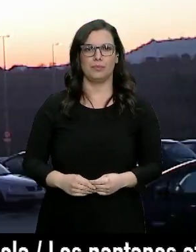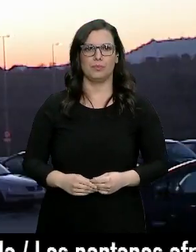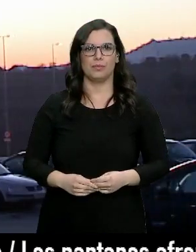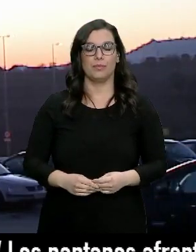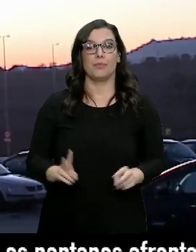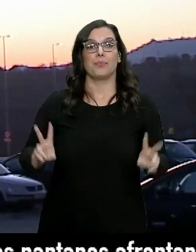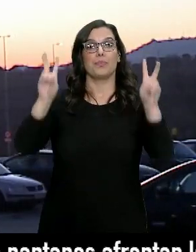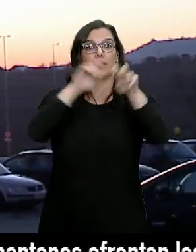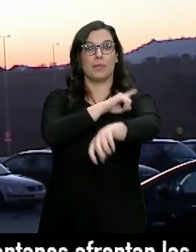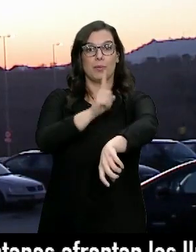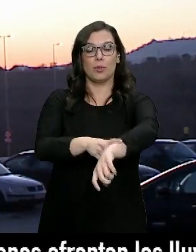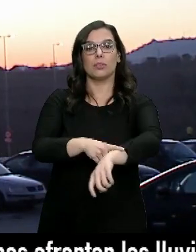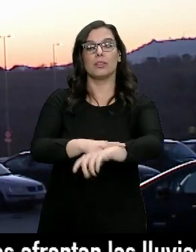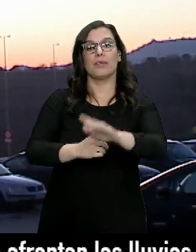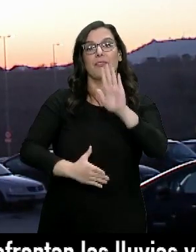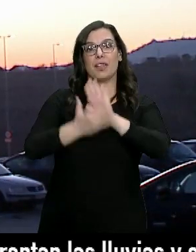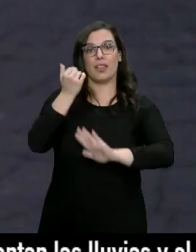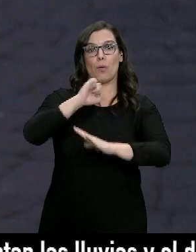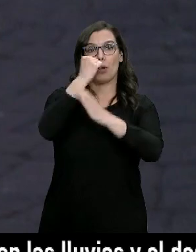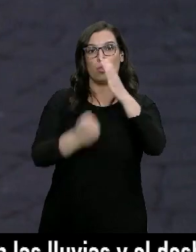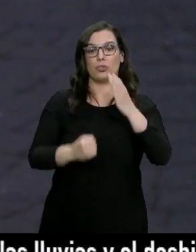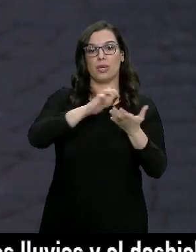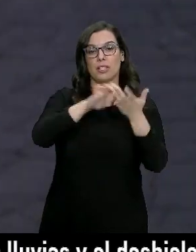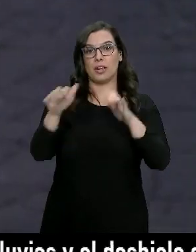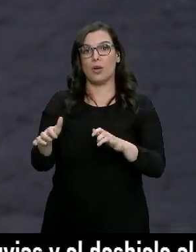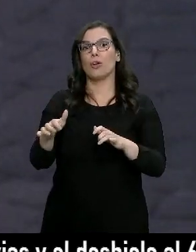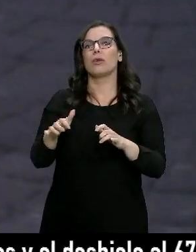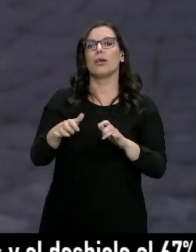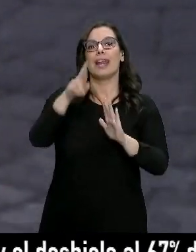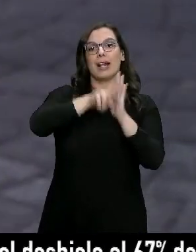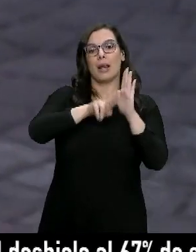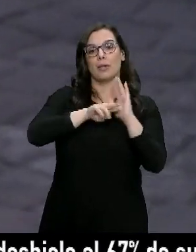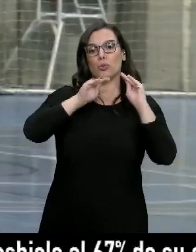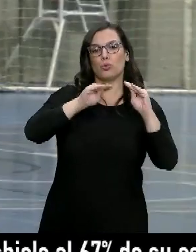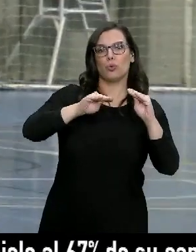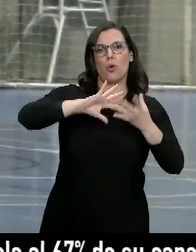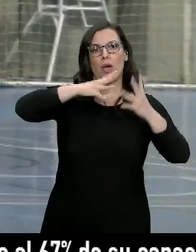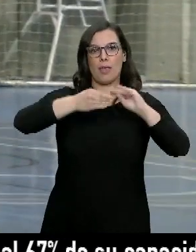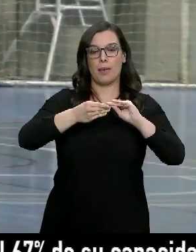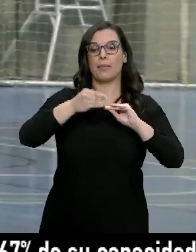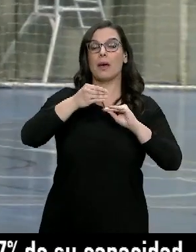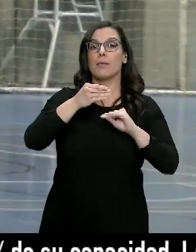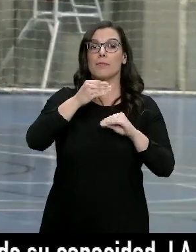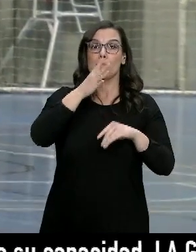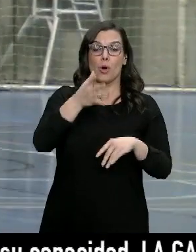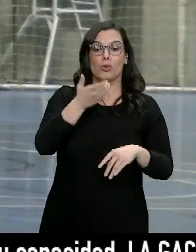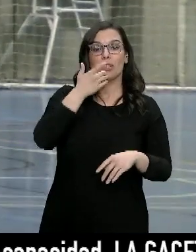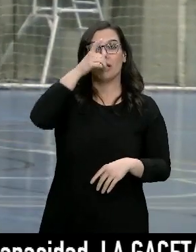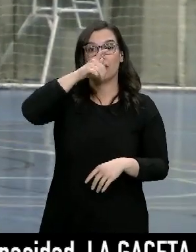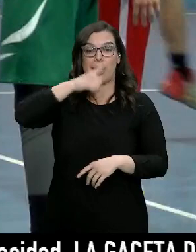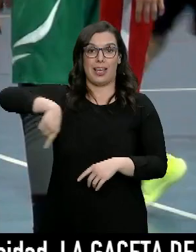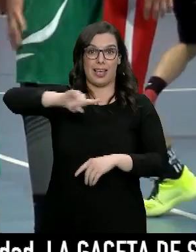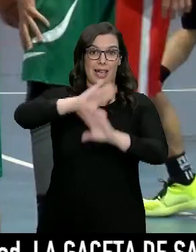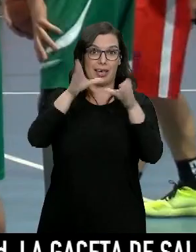Y en deportes, la Federación de Baloncesto de Castilla y León modificará su reglamento para que los equipos que no pasen test jueguen